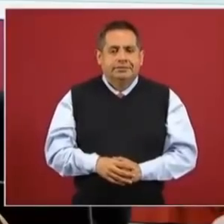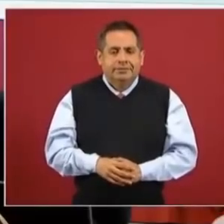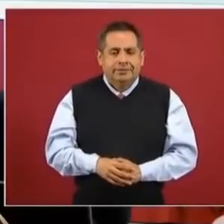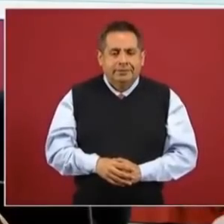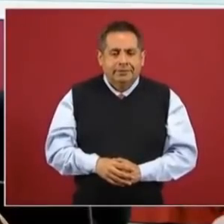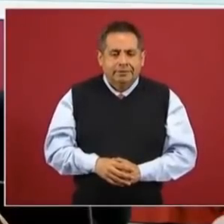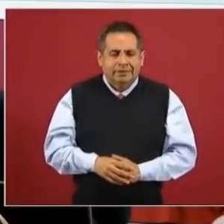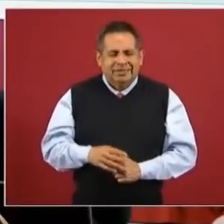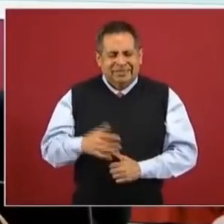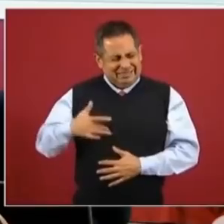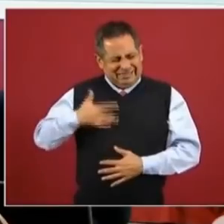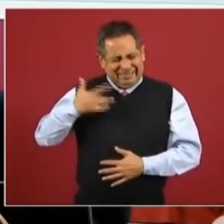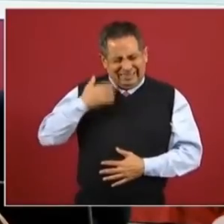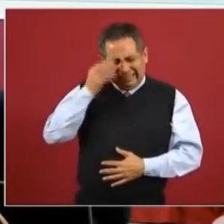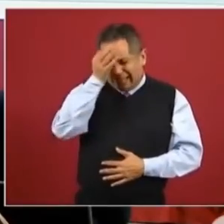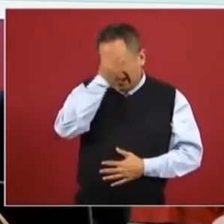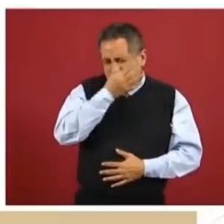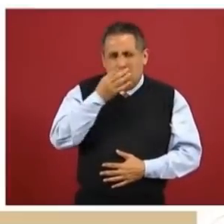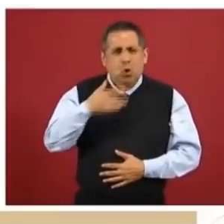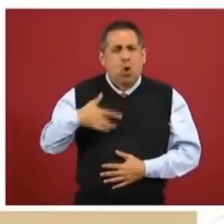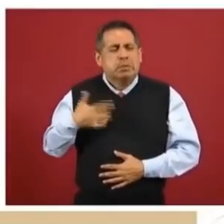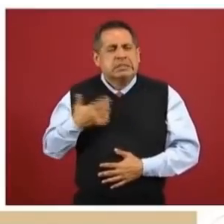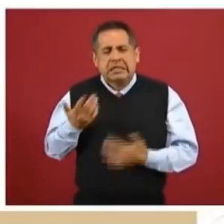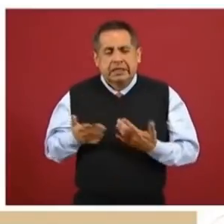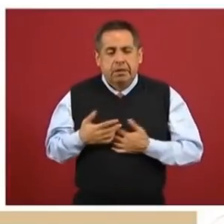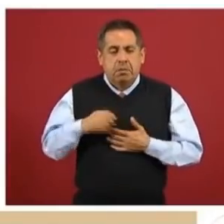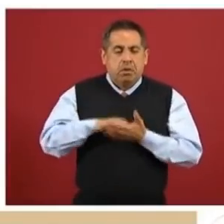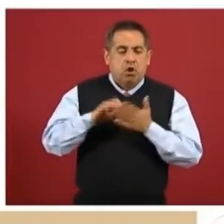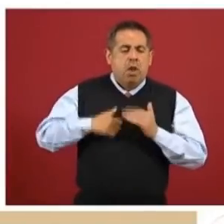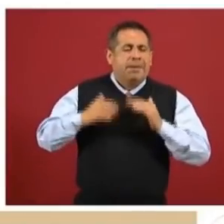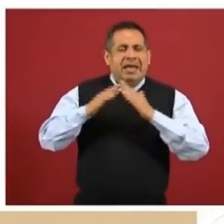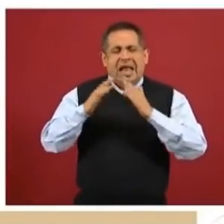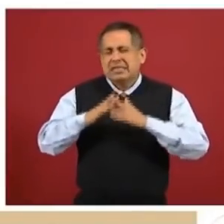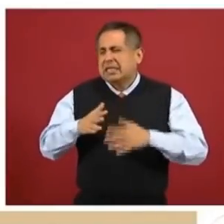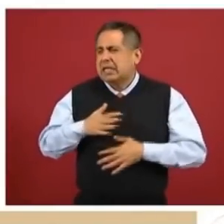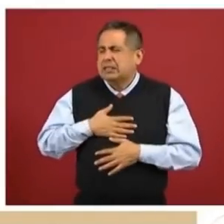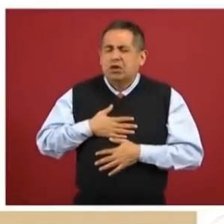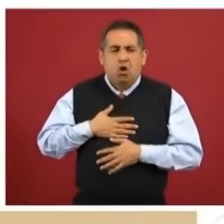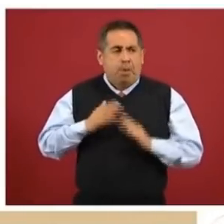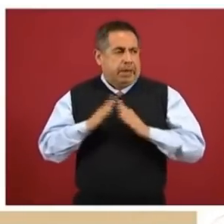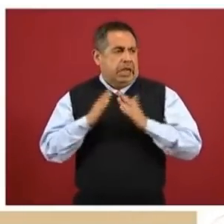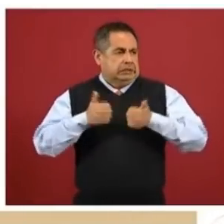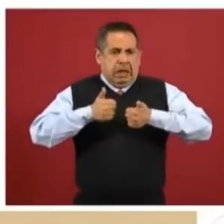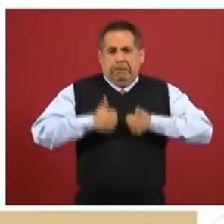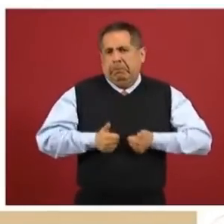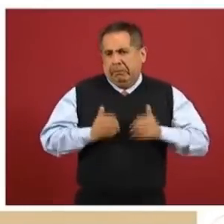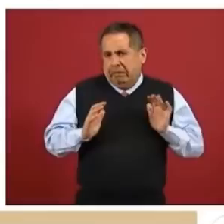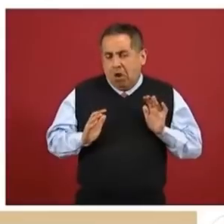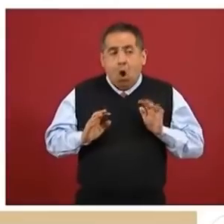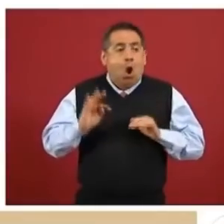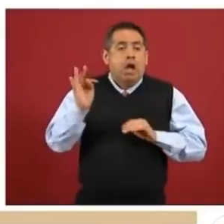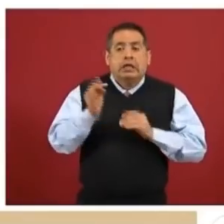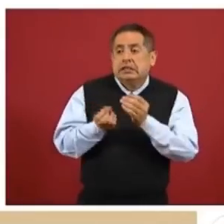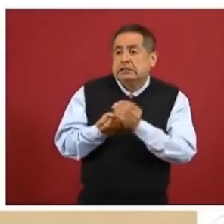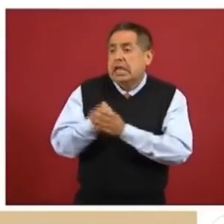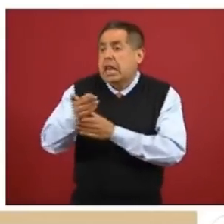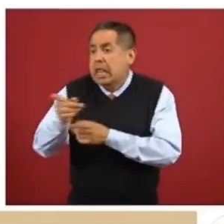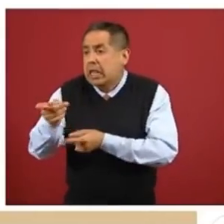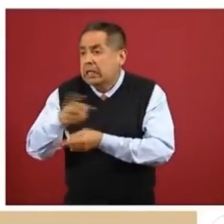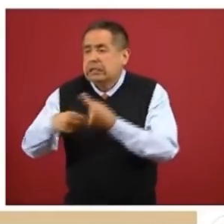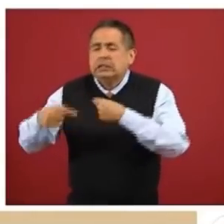¿Cuáles son los síntomas del sarampión? Yo que estoy en mi casa, que me estoy resguardando, o yo que tuve que salir y que